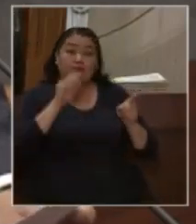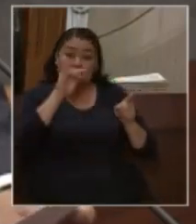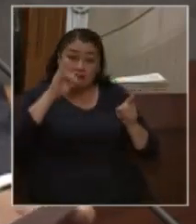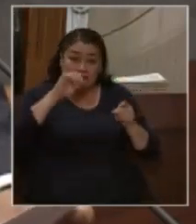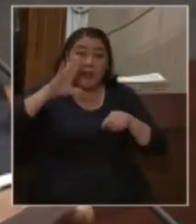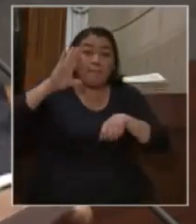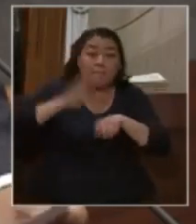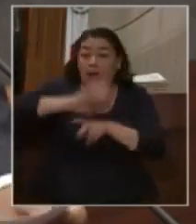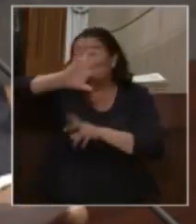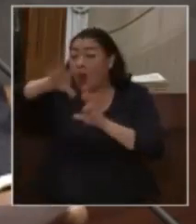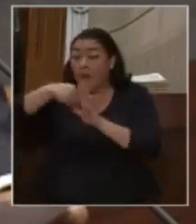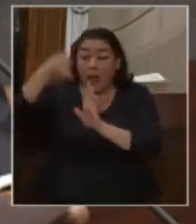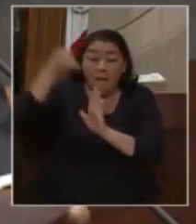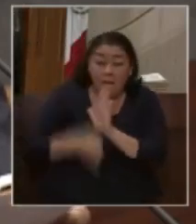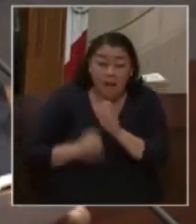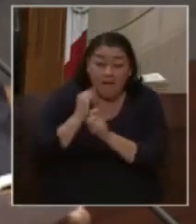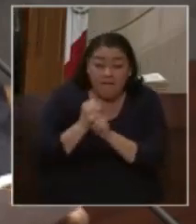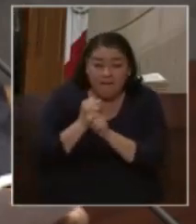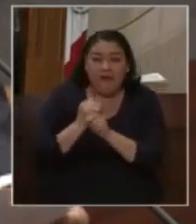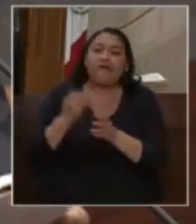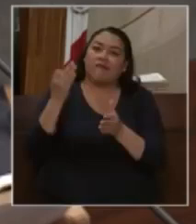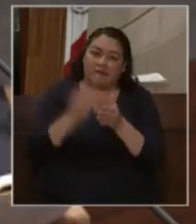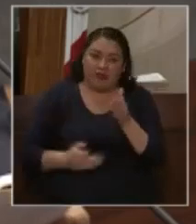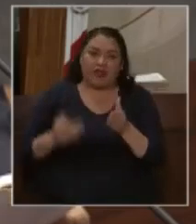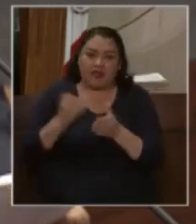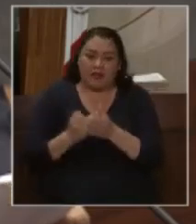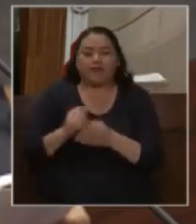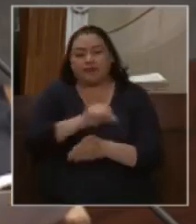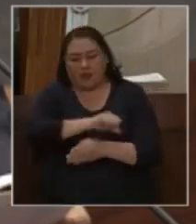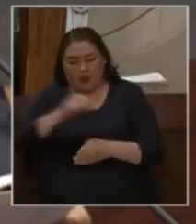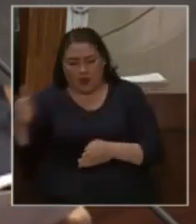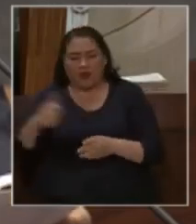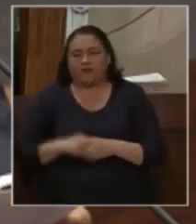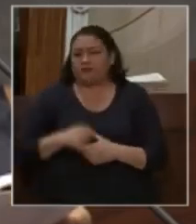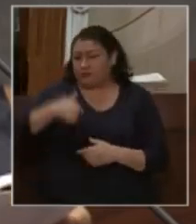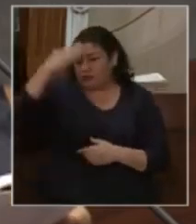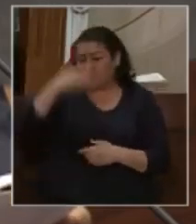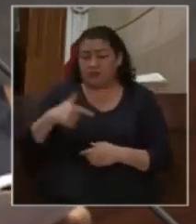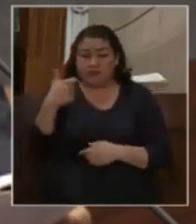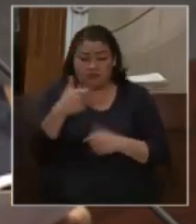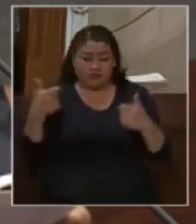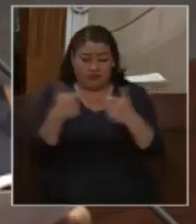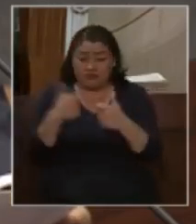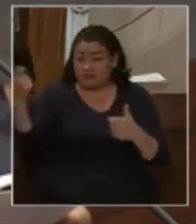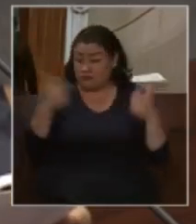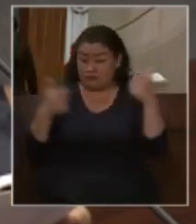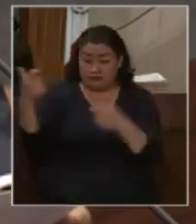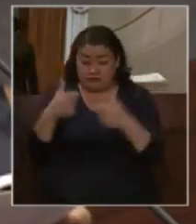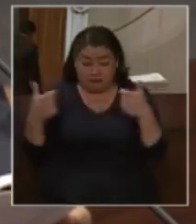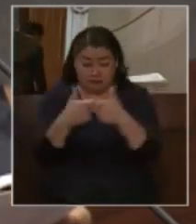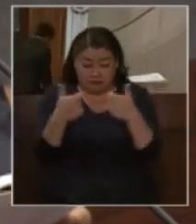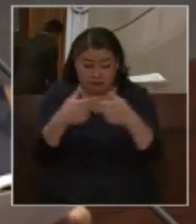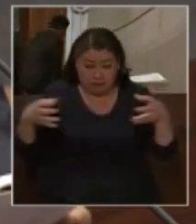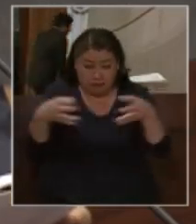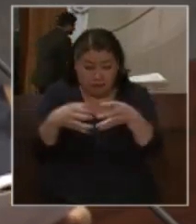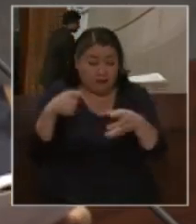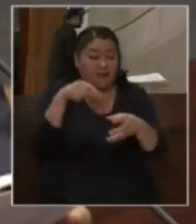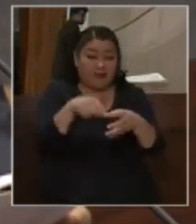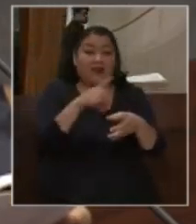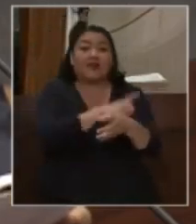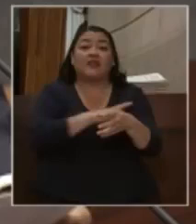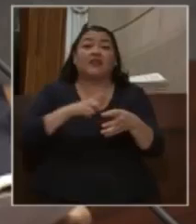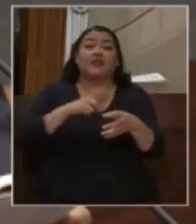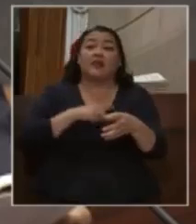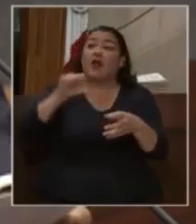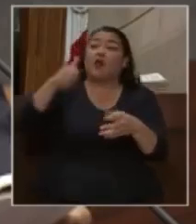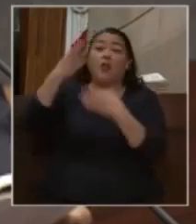hechos enunciados. Respecto al origen de los recursos que ingresaron al fideicomiso, la responsable debió ejercer sus atribuciones en colaboración con